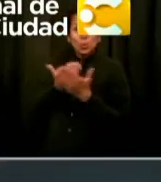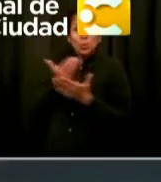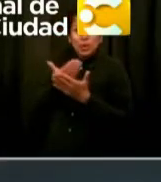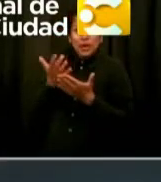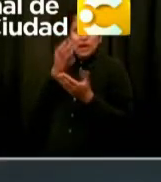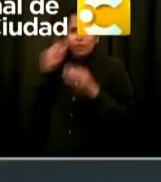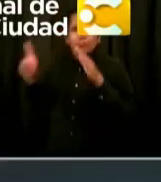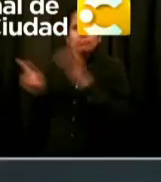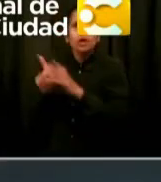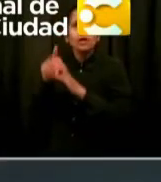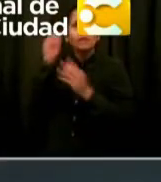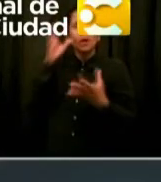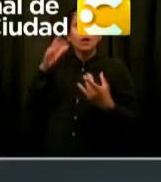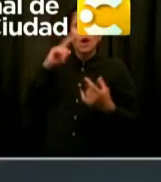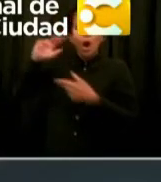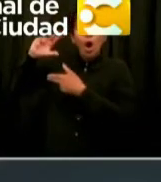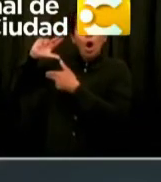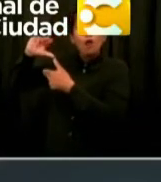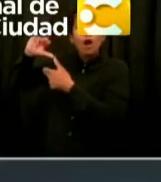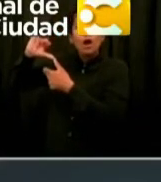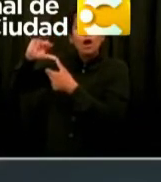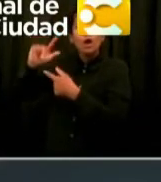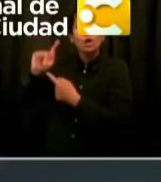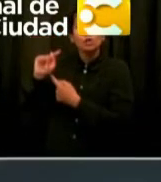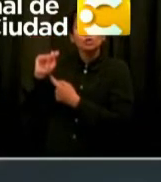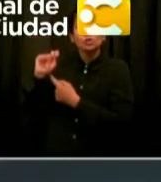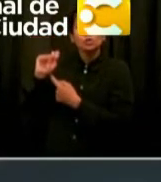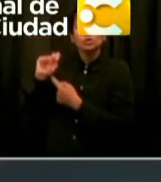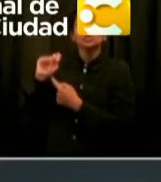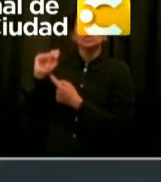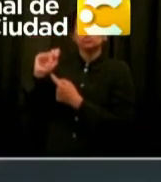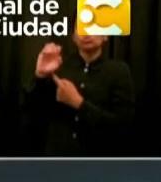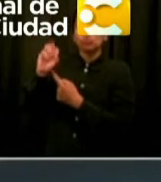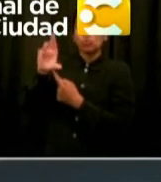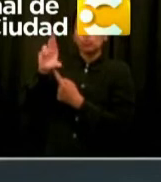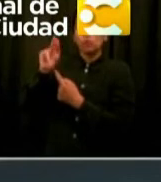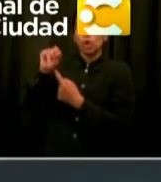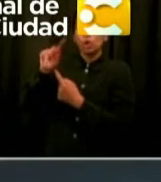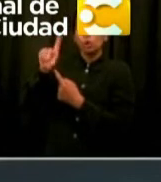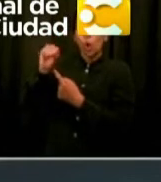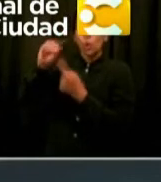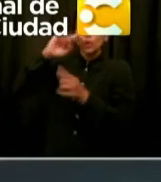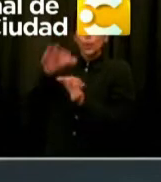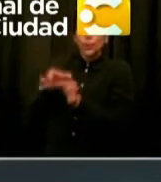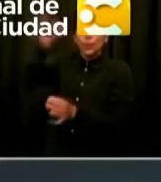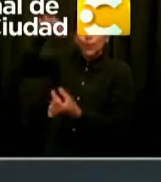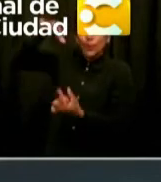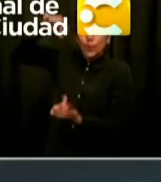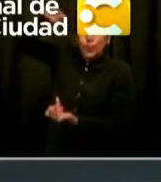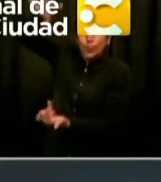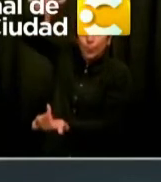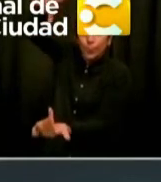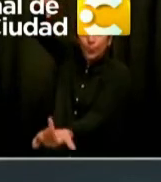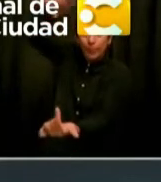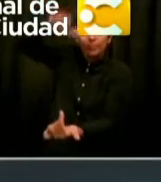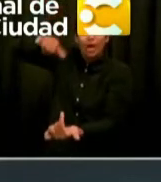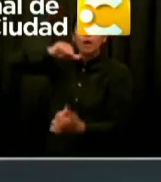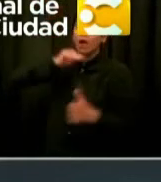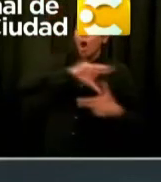The most important message right now is everyone take this very seriously. between the